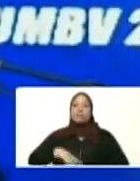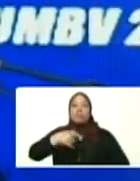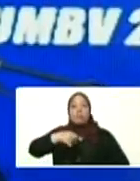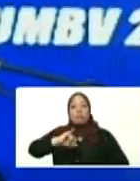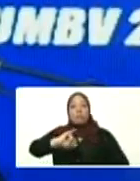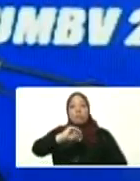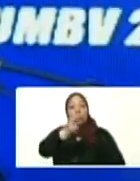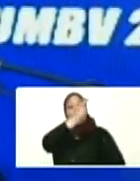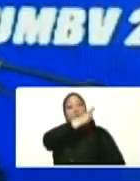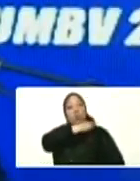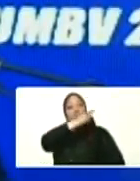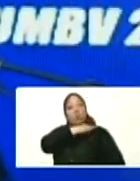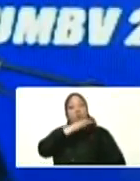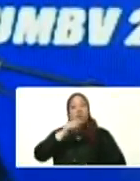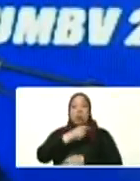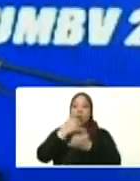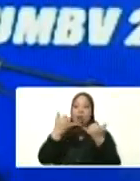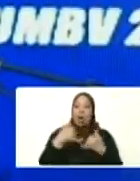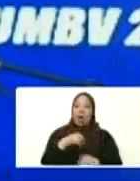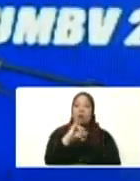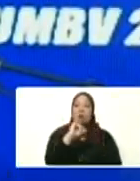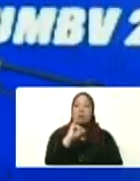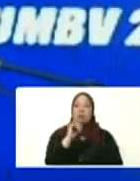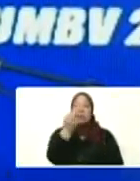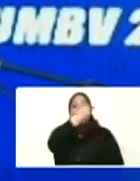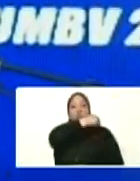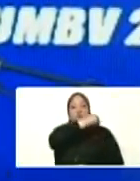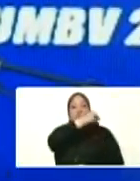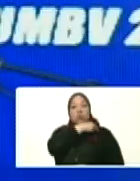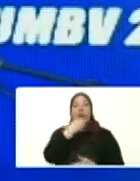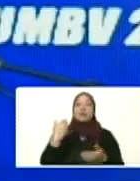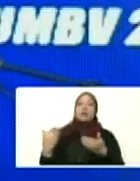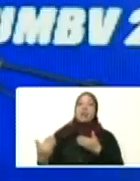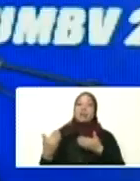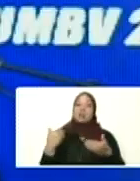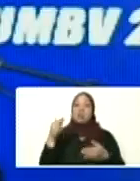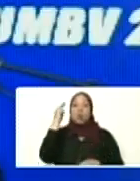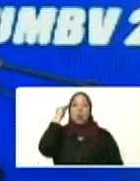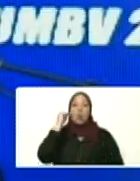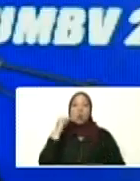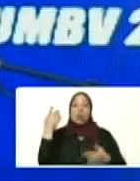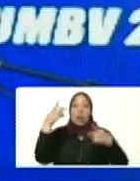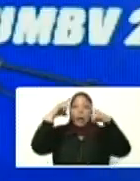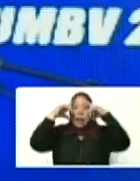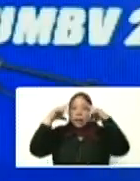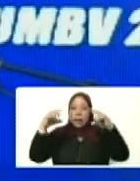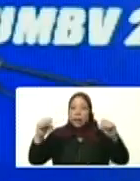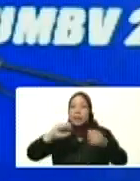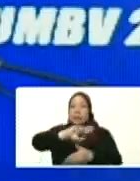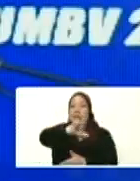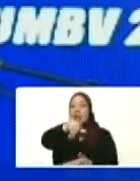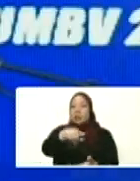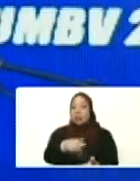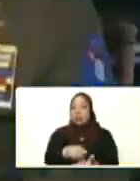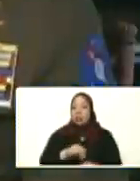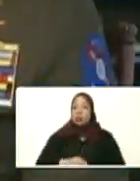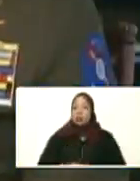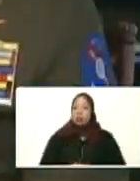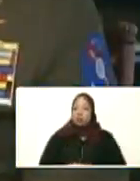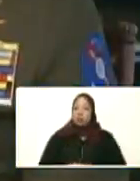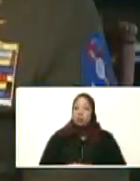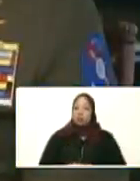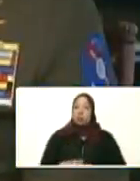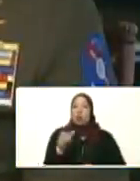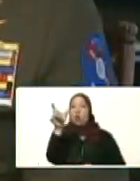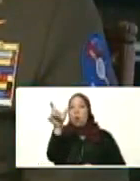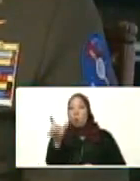jefe Gustavo González López, director del Servicio Bolivariano de Inteligencia Nacional. General